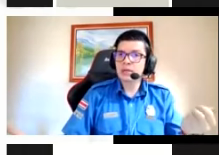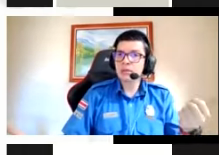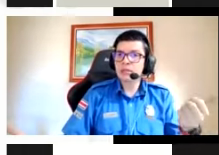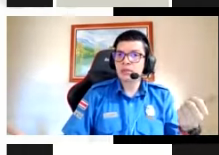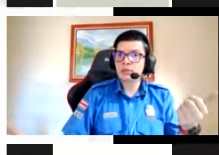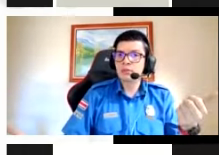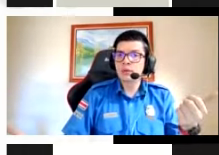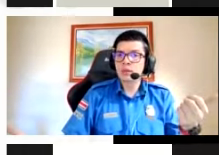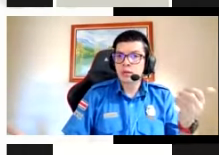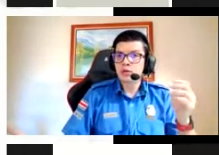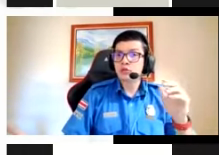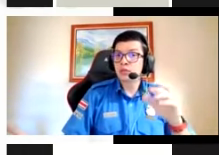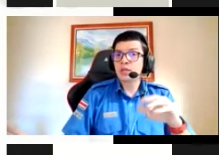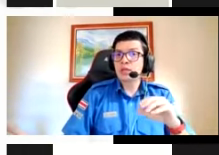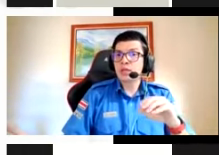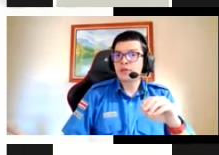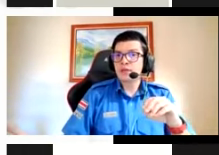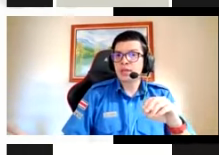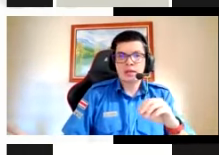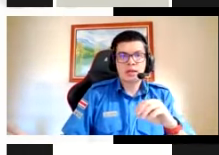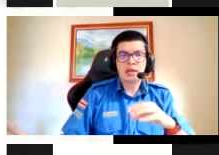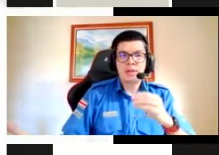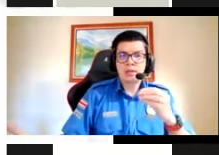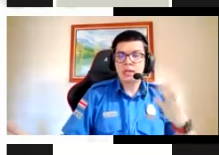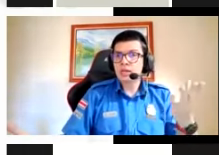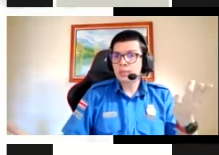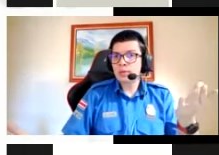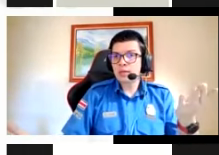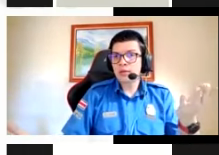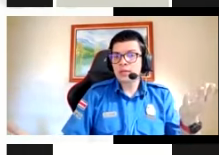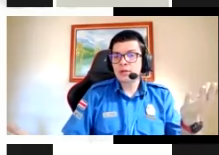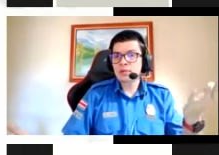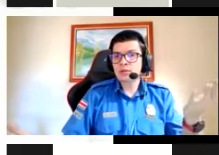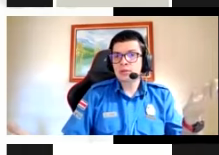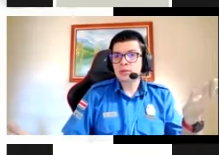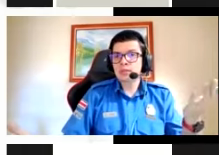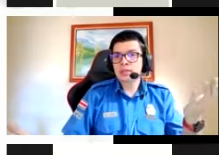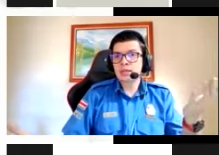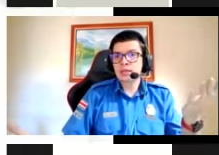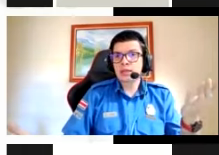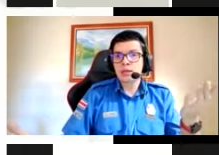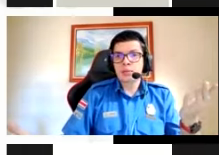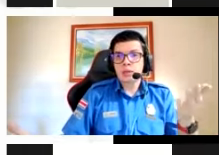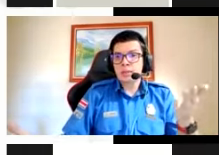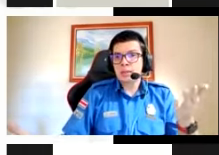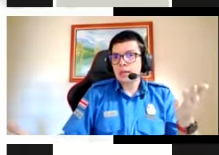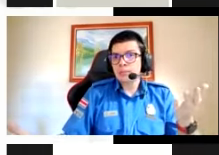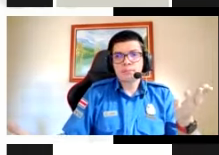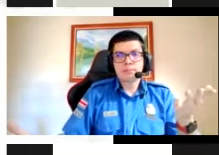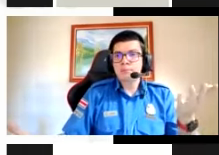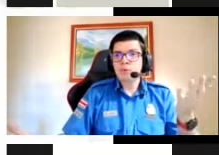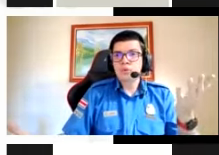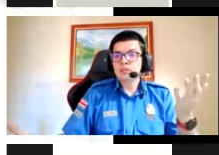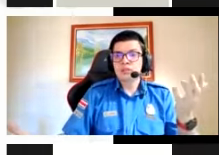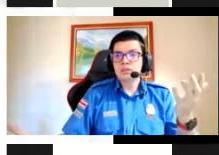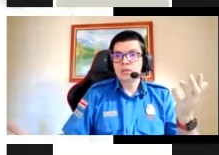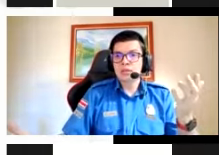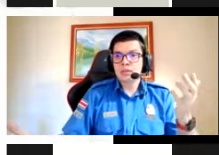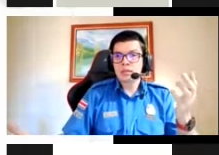están en un incendio los podría llegar a afectar. La metralla que puede levantar una explosión de este tanque puede matar a